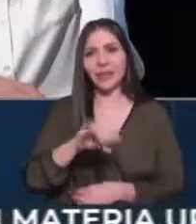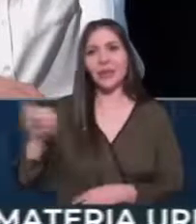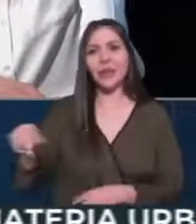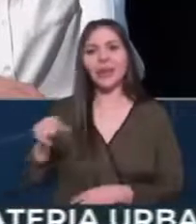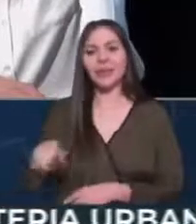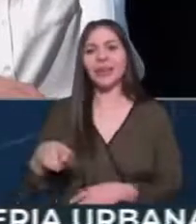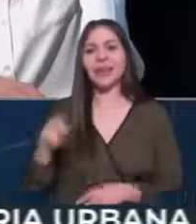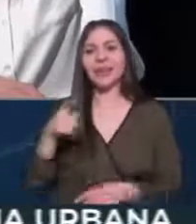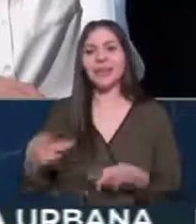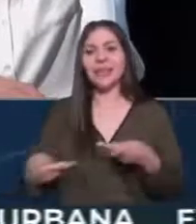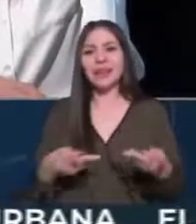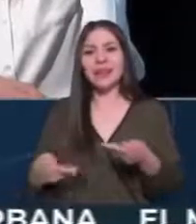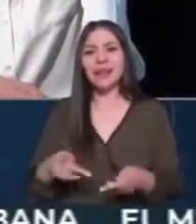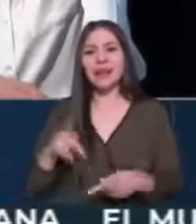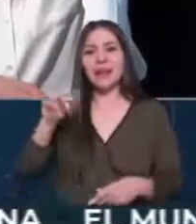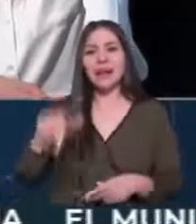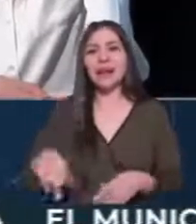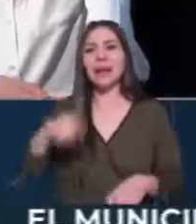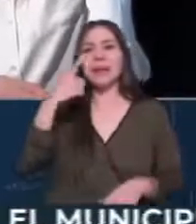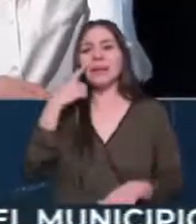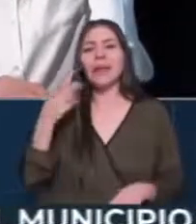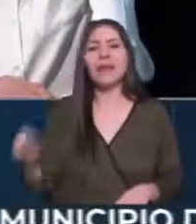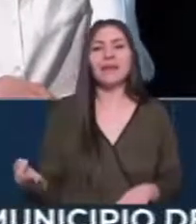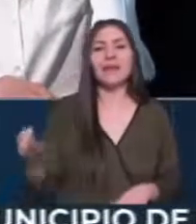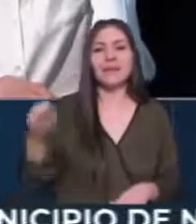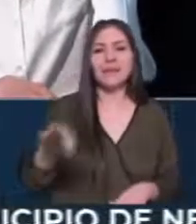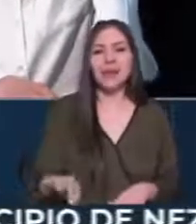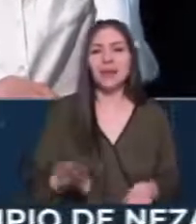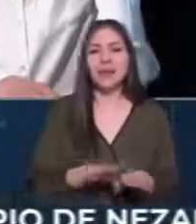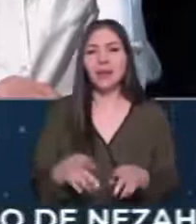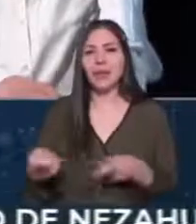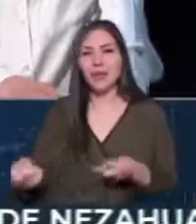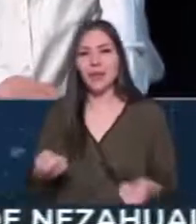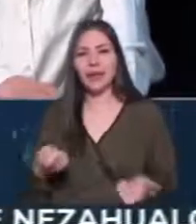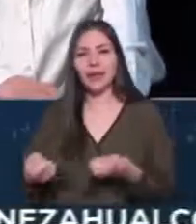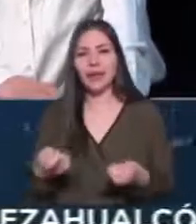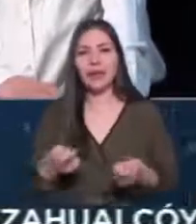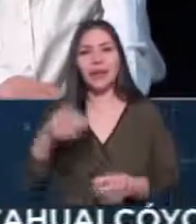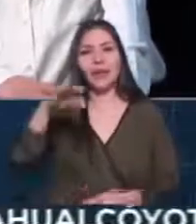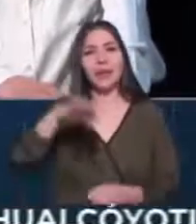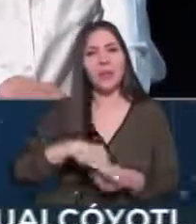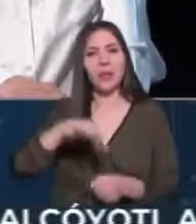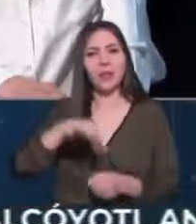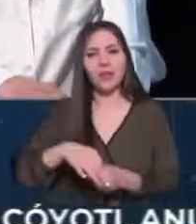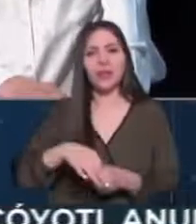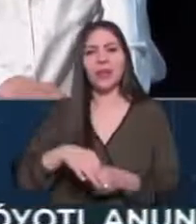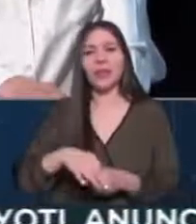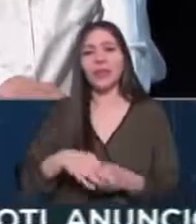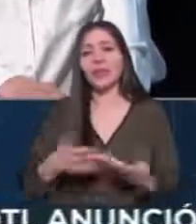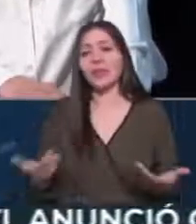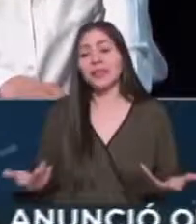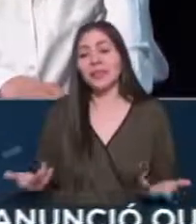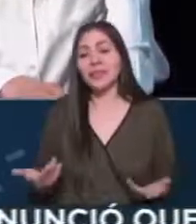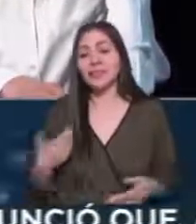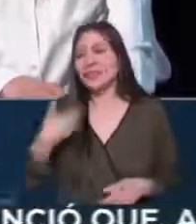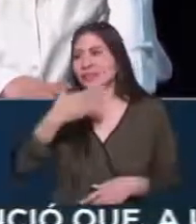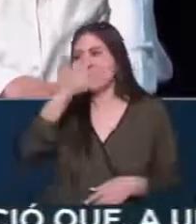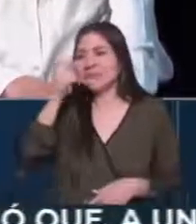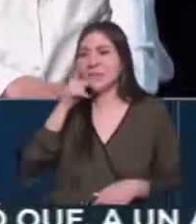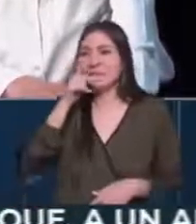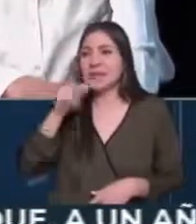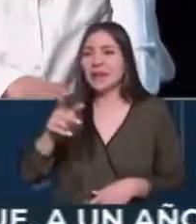fraude, la estrategia de la manipulación del voto va, no sé si la palabra sea evolucionando, pero